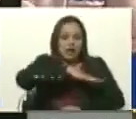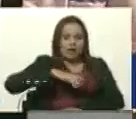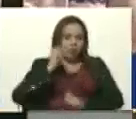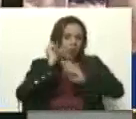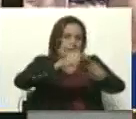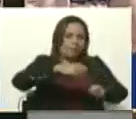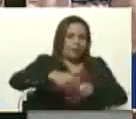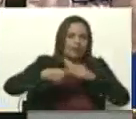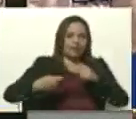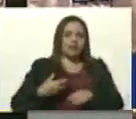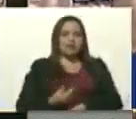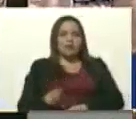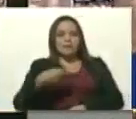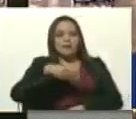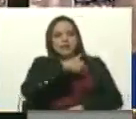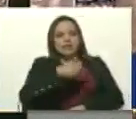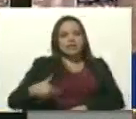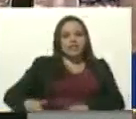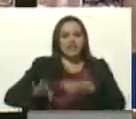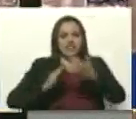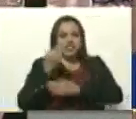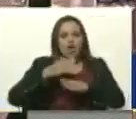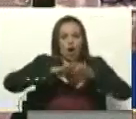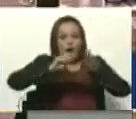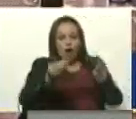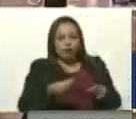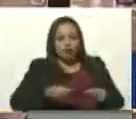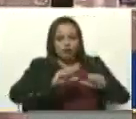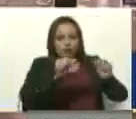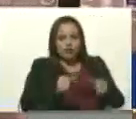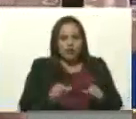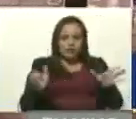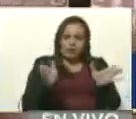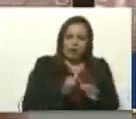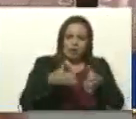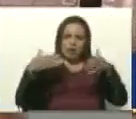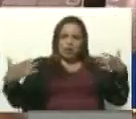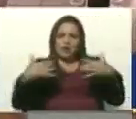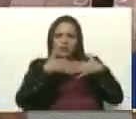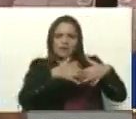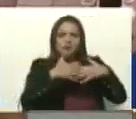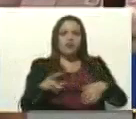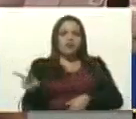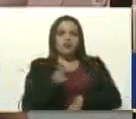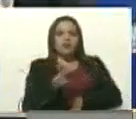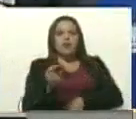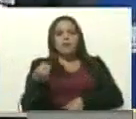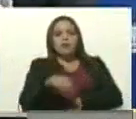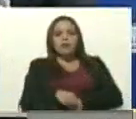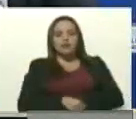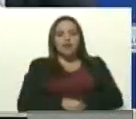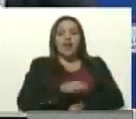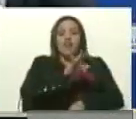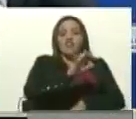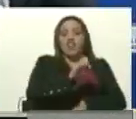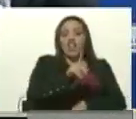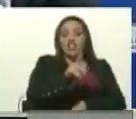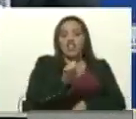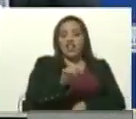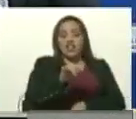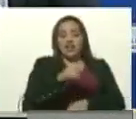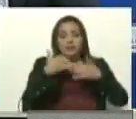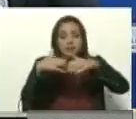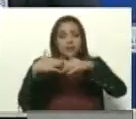el presidente de la Federación de Artesanos, Micros, Pequeñas y Medianas Industrias de Venezuela, Fede Industria, de